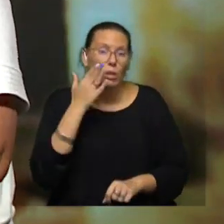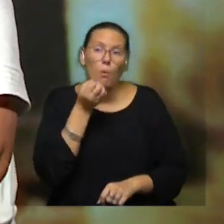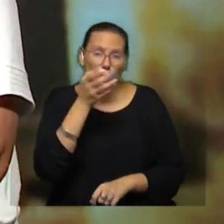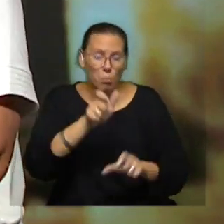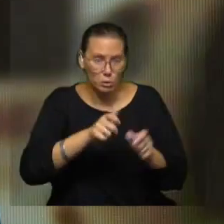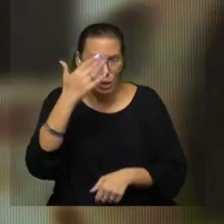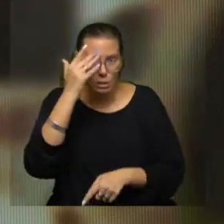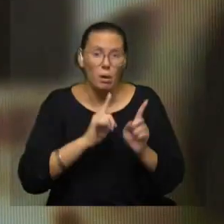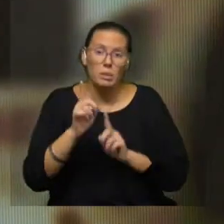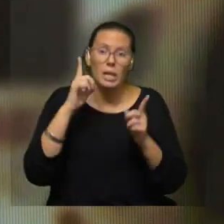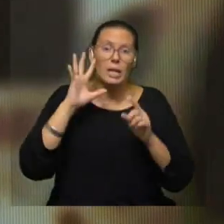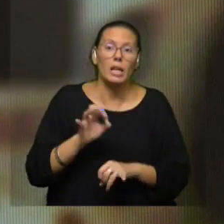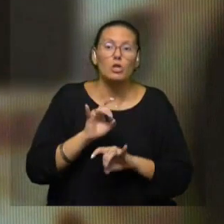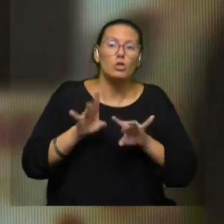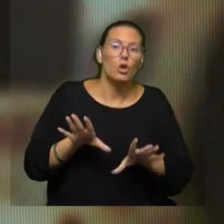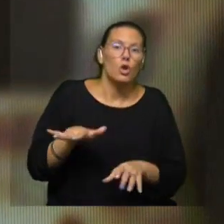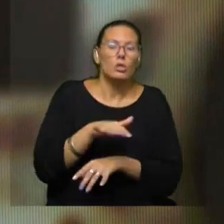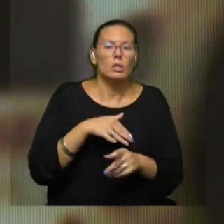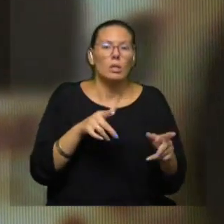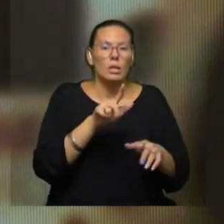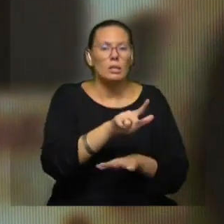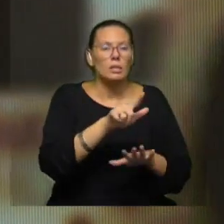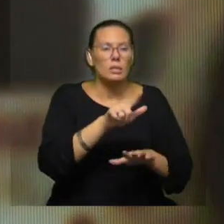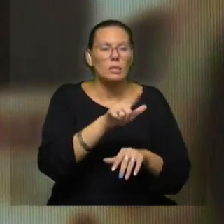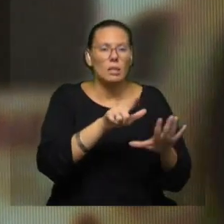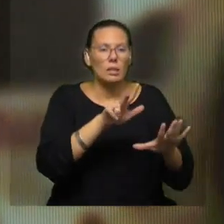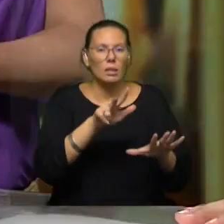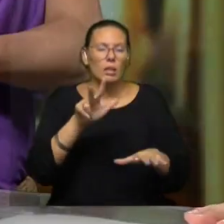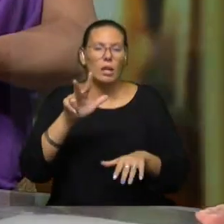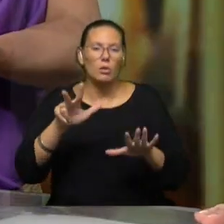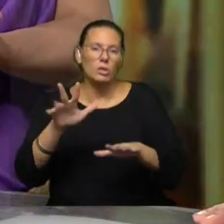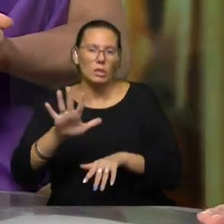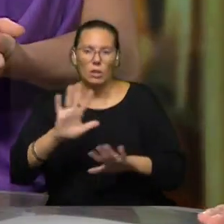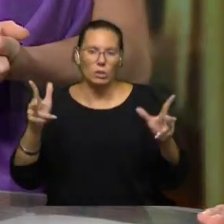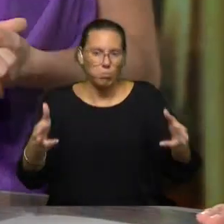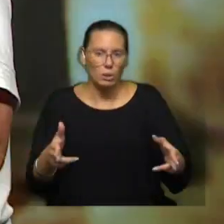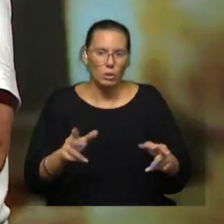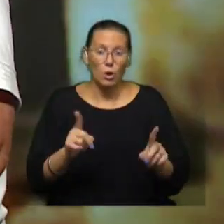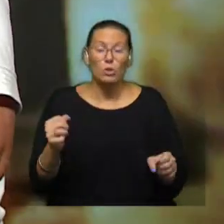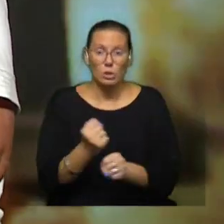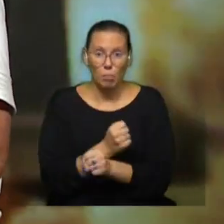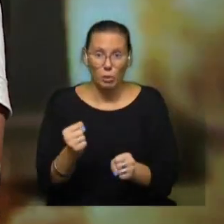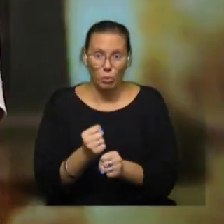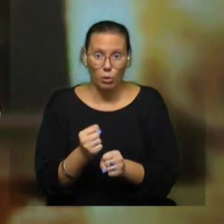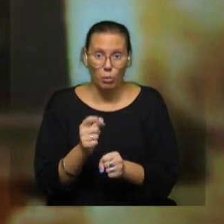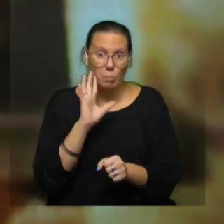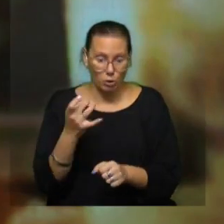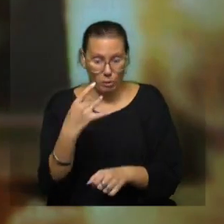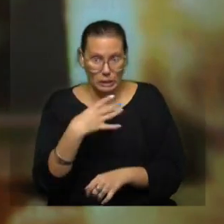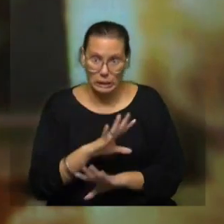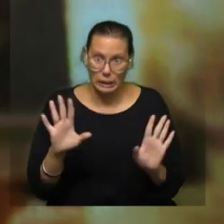también, porque a veces se cree que no, solamente lo que pasó entre el 73 y el 85. De hecho, se aprobó, no nos van a echar,